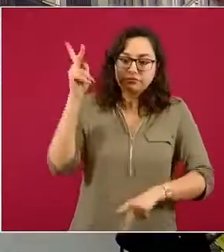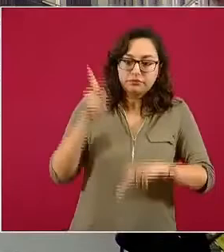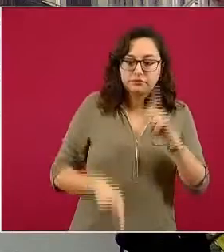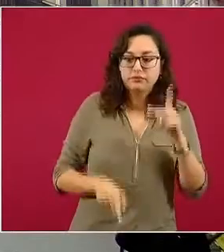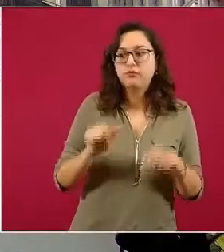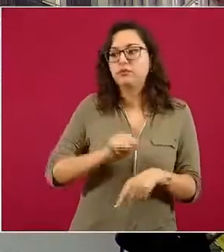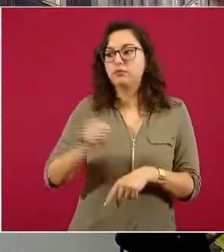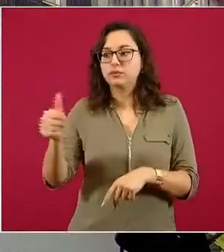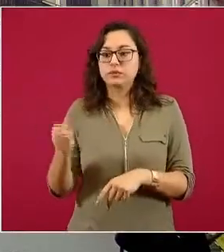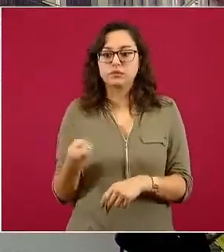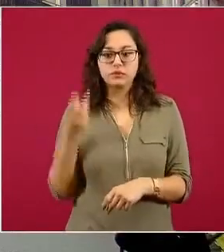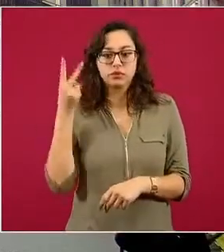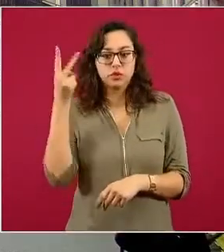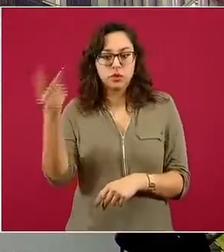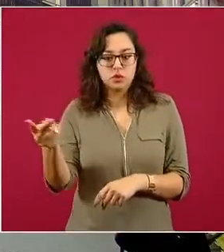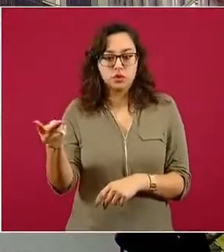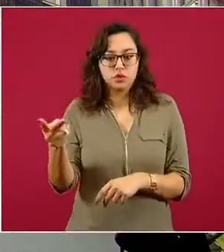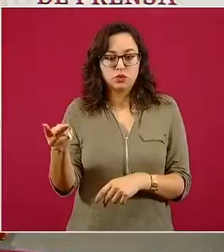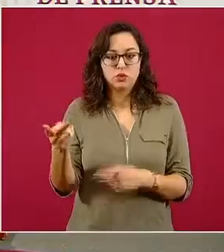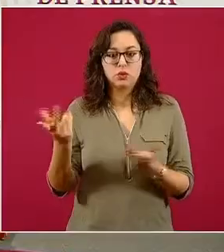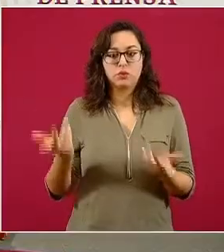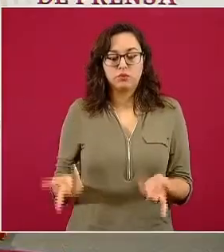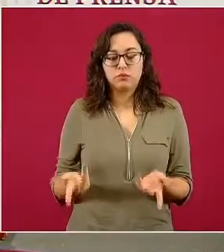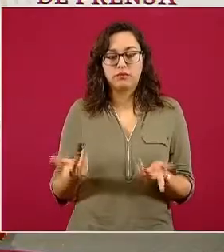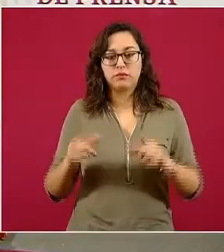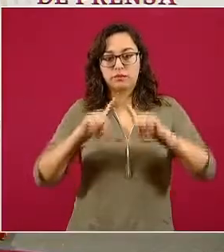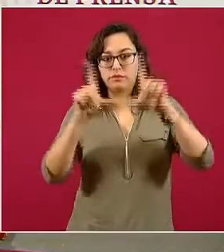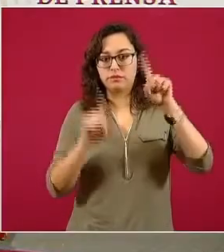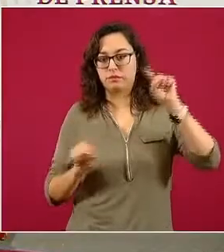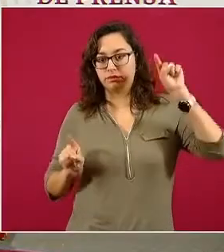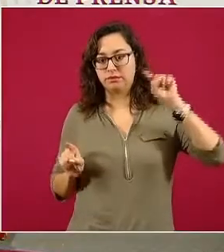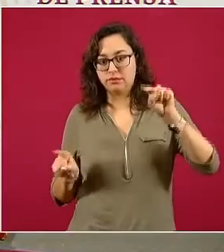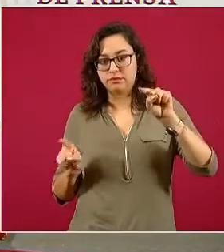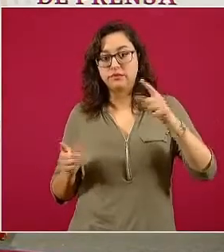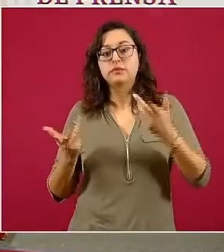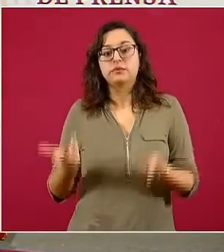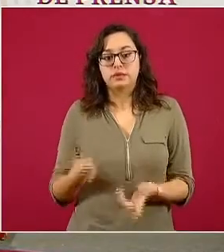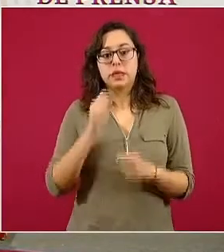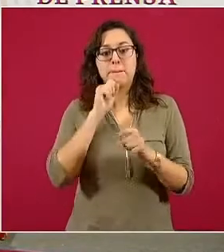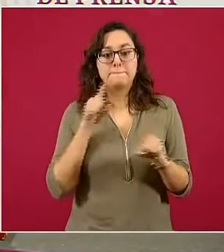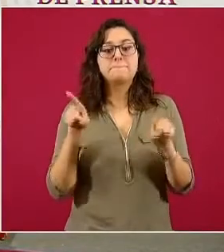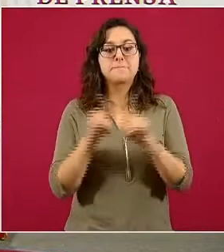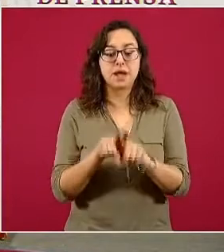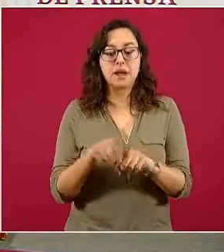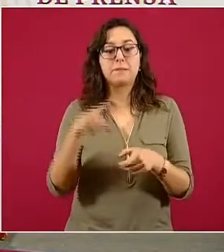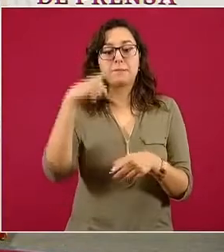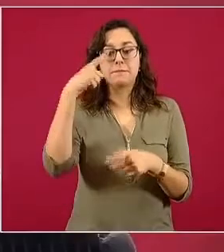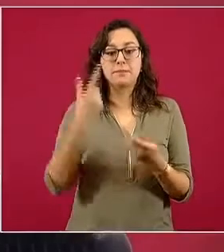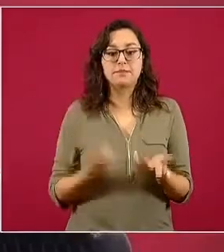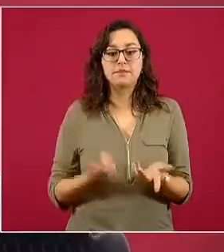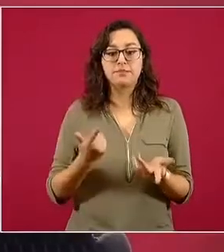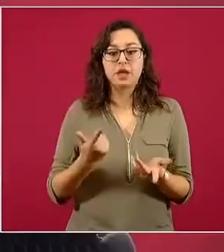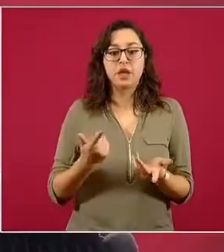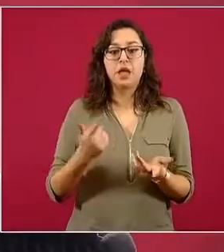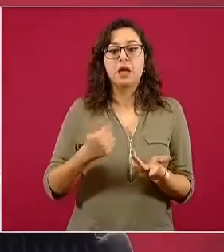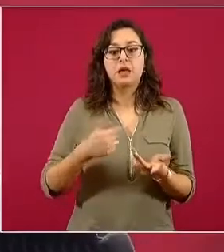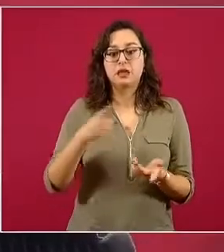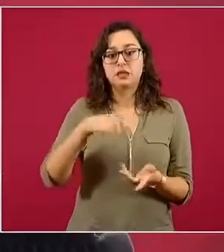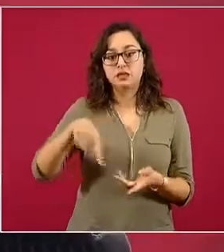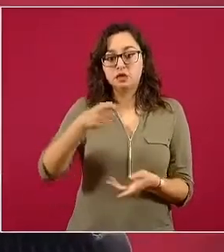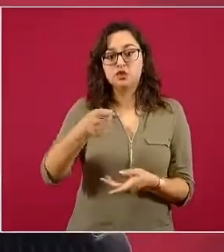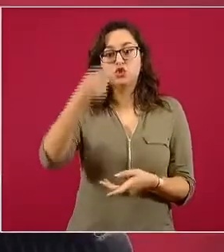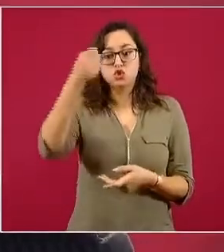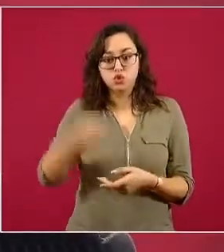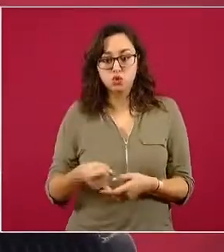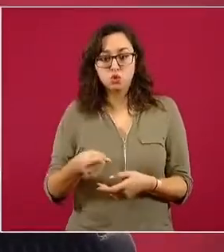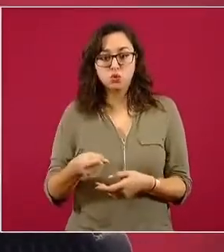a otros dos puntos en los extremos oriente y poniente de la ciudad, para cubrir la zona sur-sureste a partir de